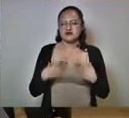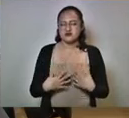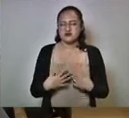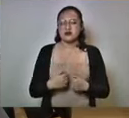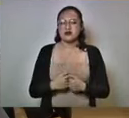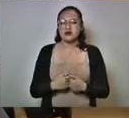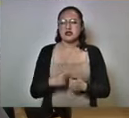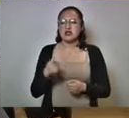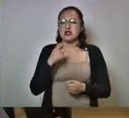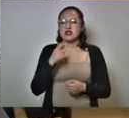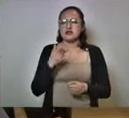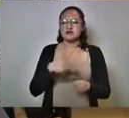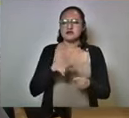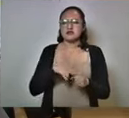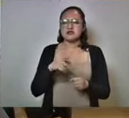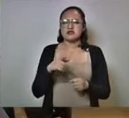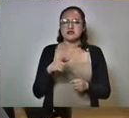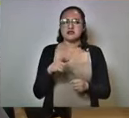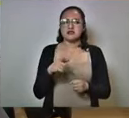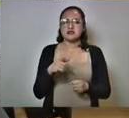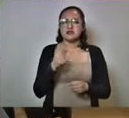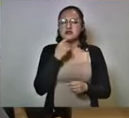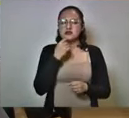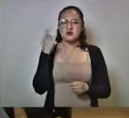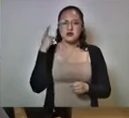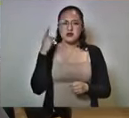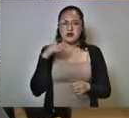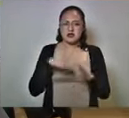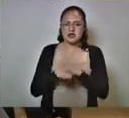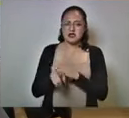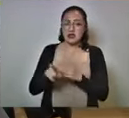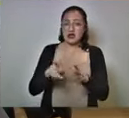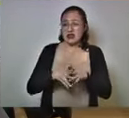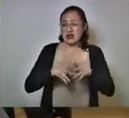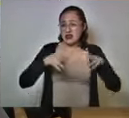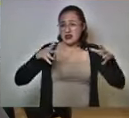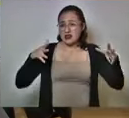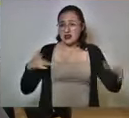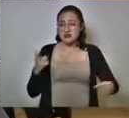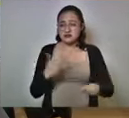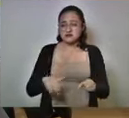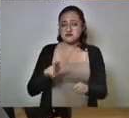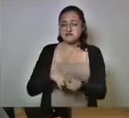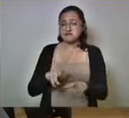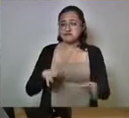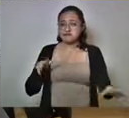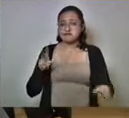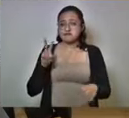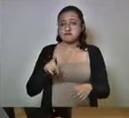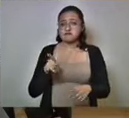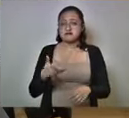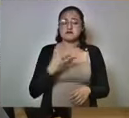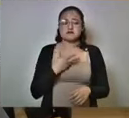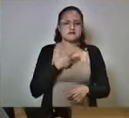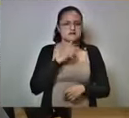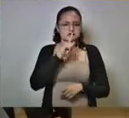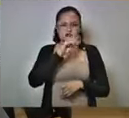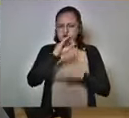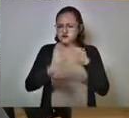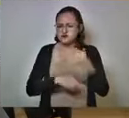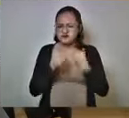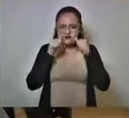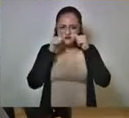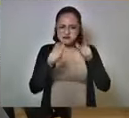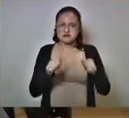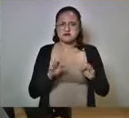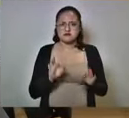del Niño, del Hospital del Niño Poblano. Es un gran hospital y tienen todas las atenciones.